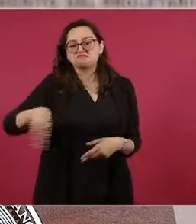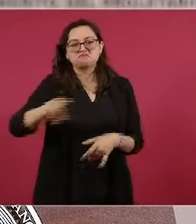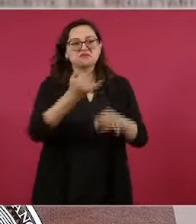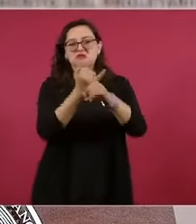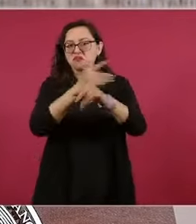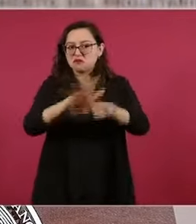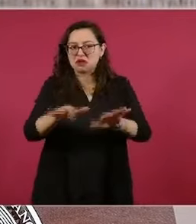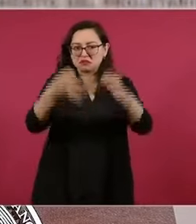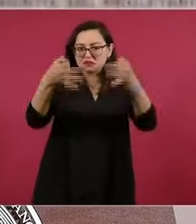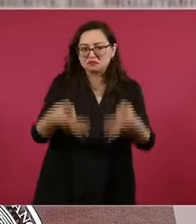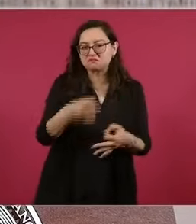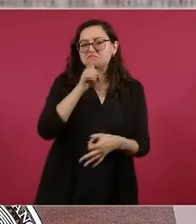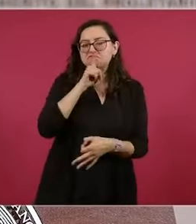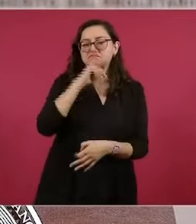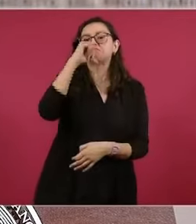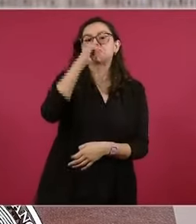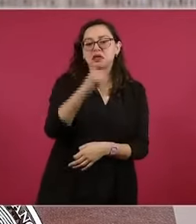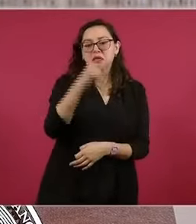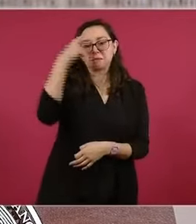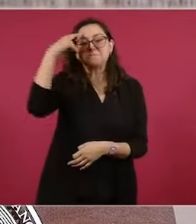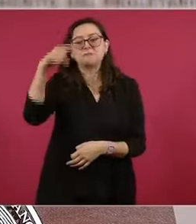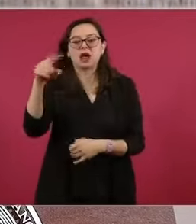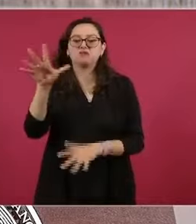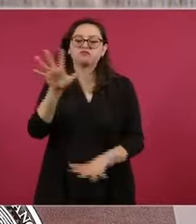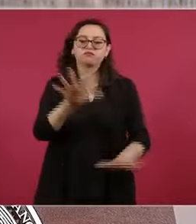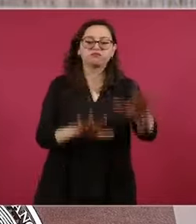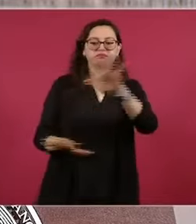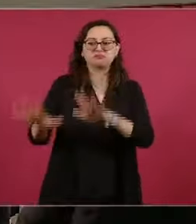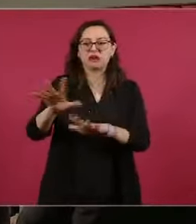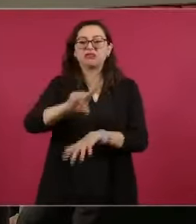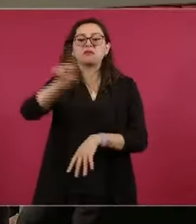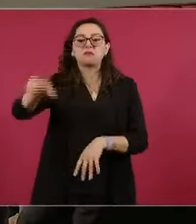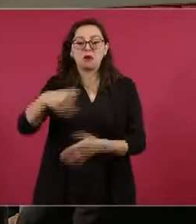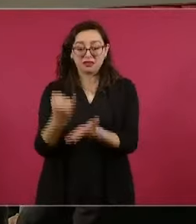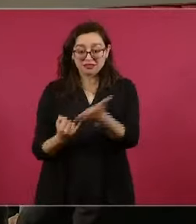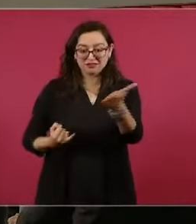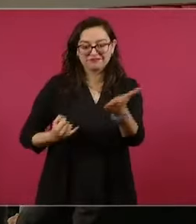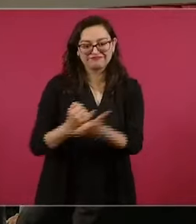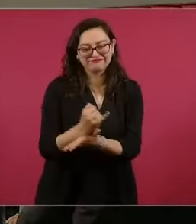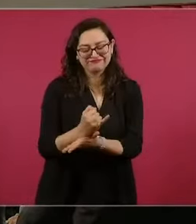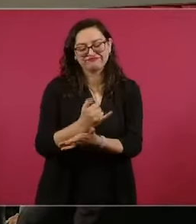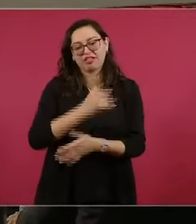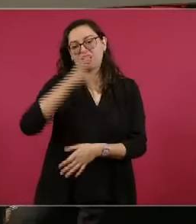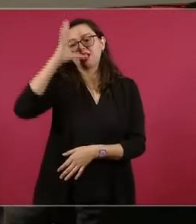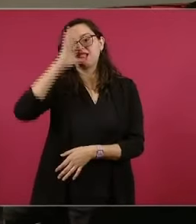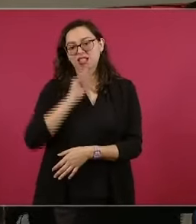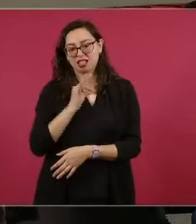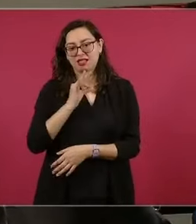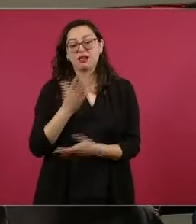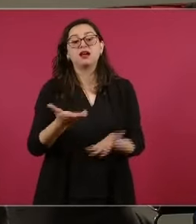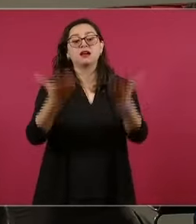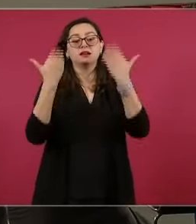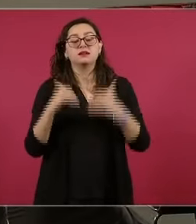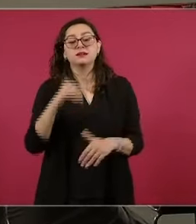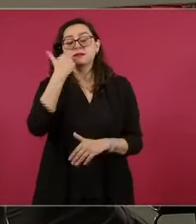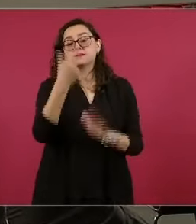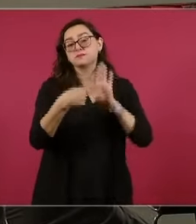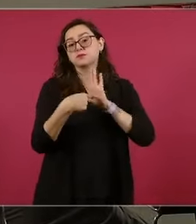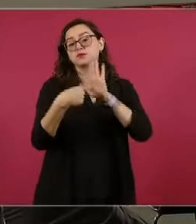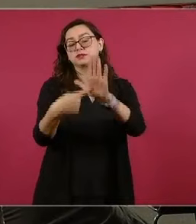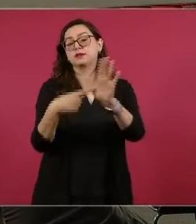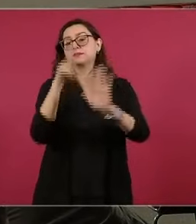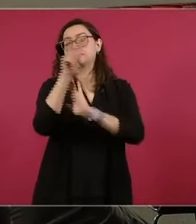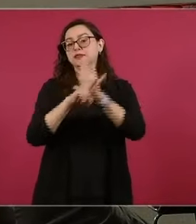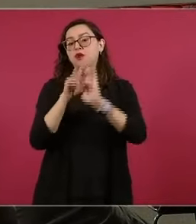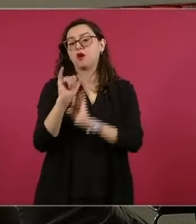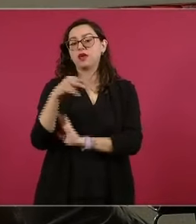esté suficientemente informado para poder decidir. Por último, vamos a presentar la colaboración con Infodemia sobre